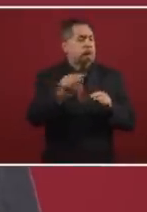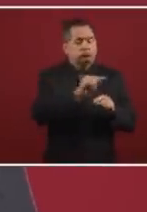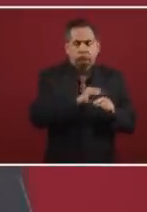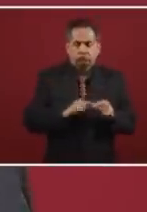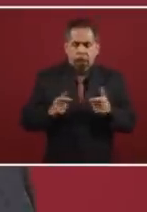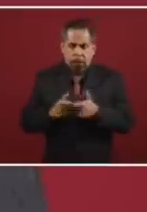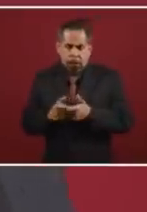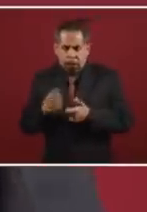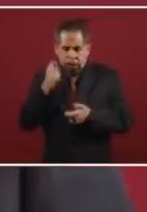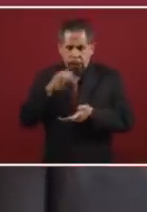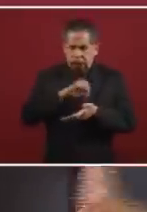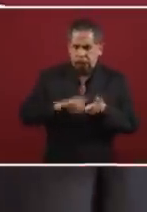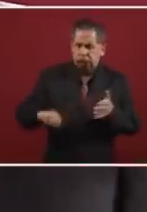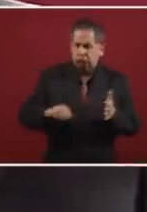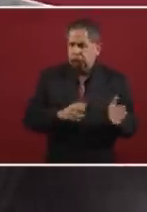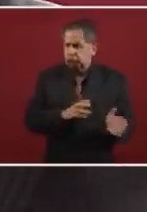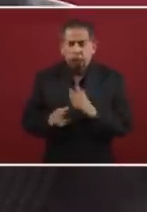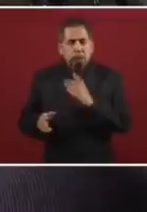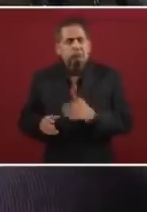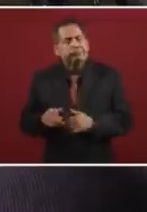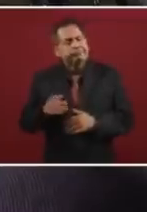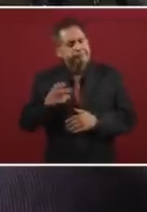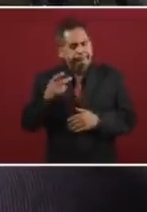pero hacía falta